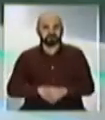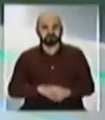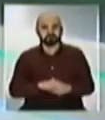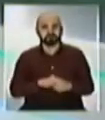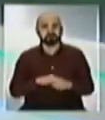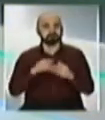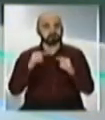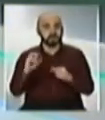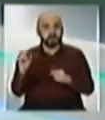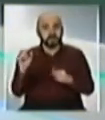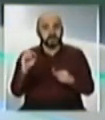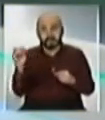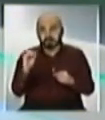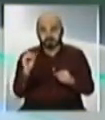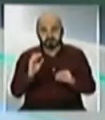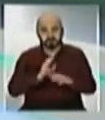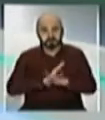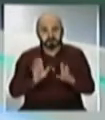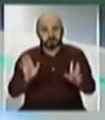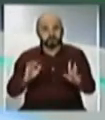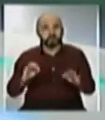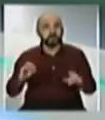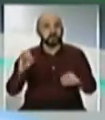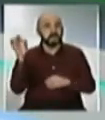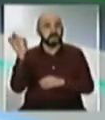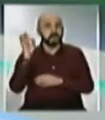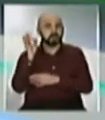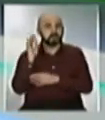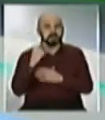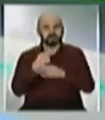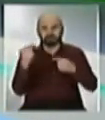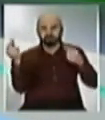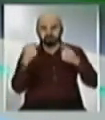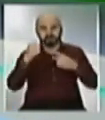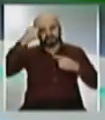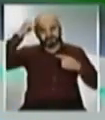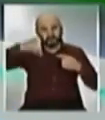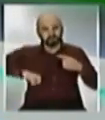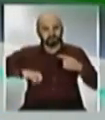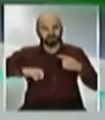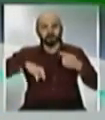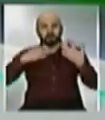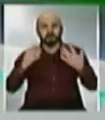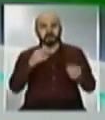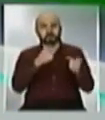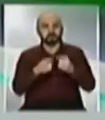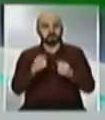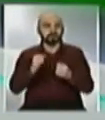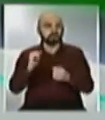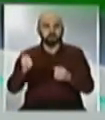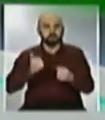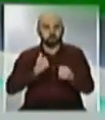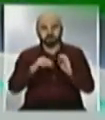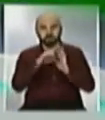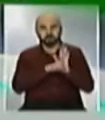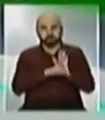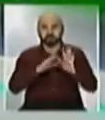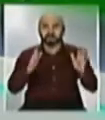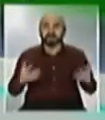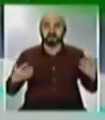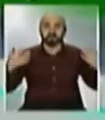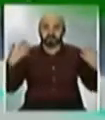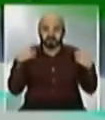Acaba de terminar recién la reunión. Uno de los puntos que se destacan, sanciones con graduación para los incumplimientos de los protocolos.